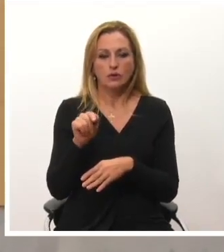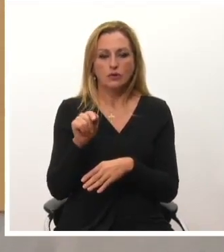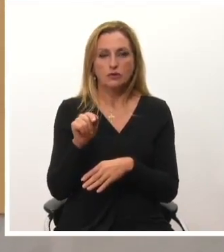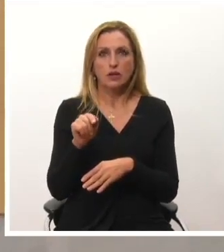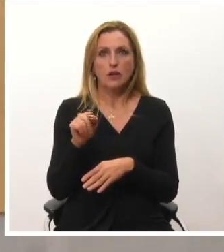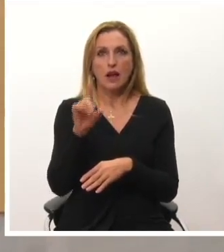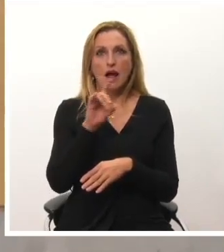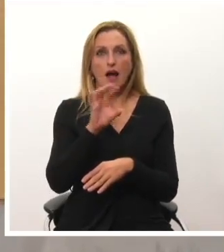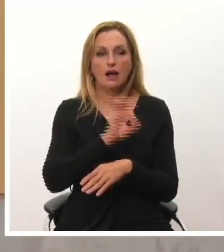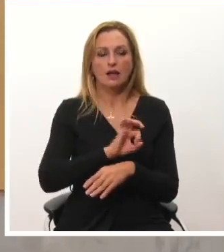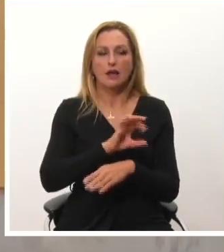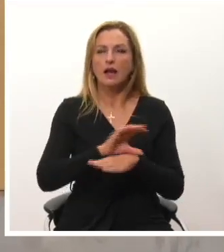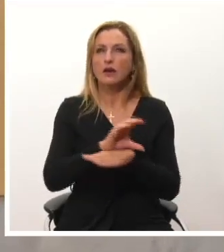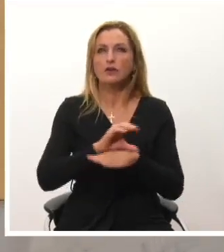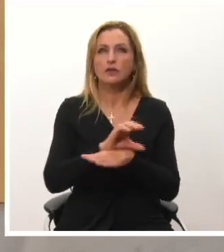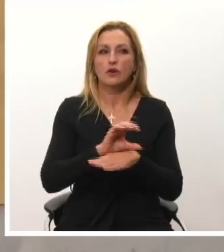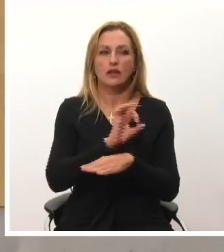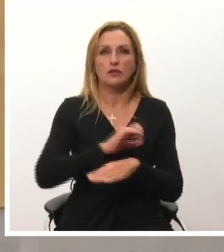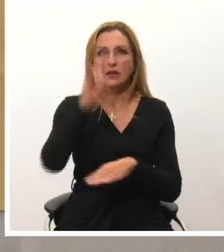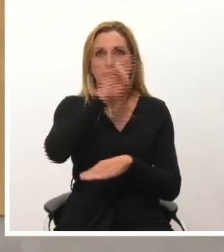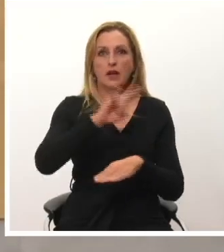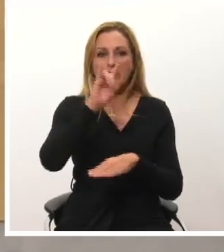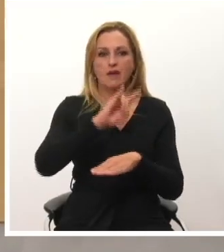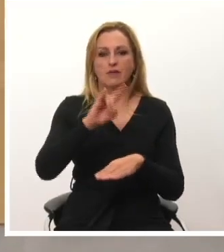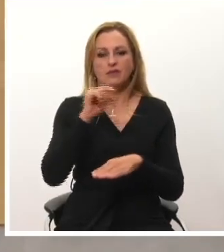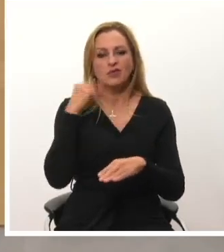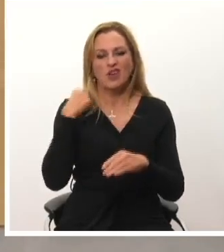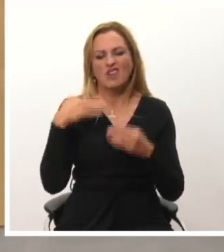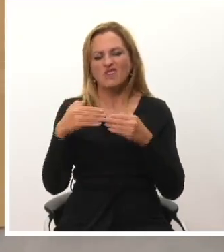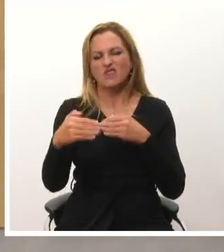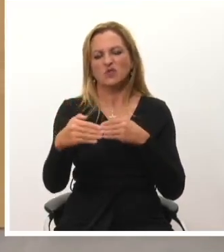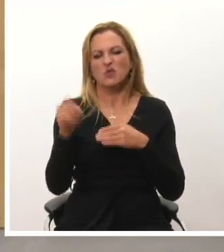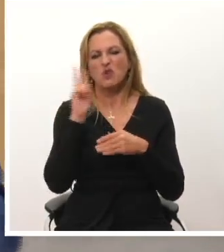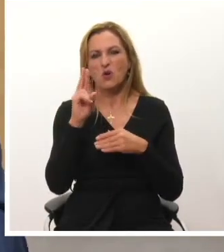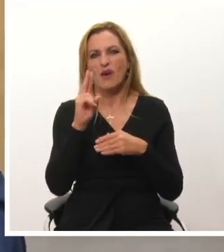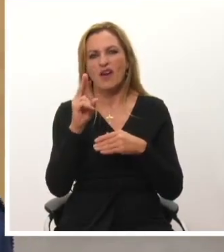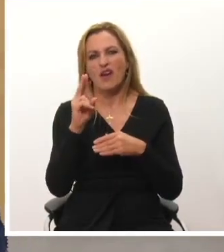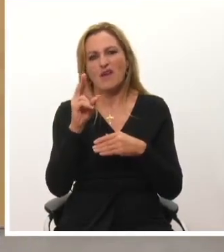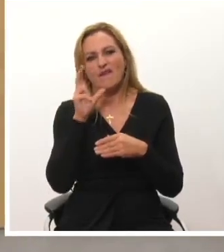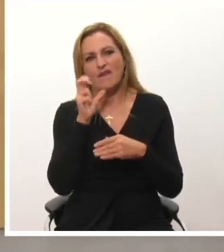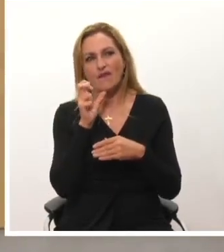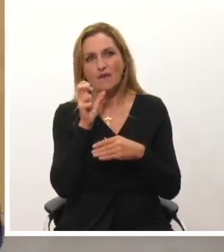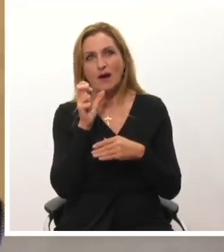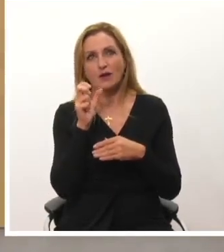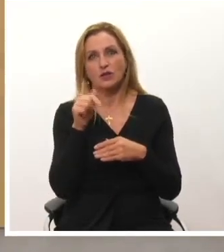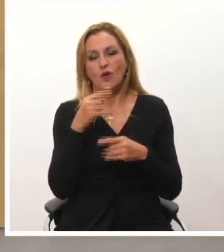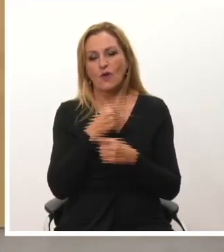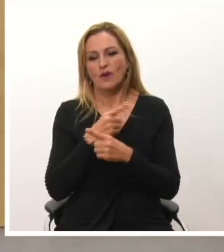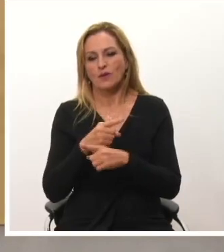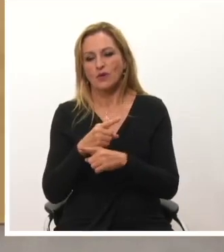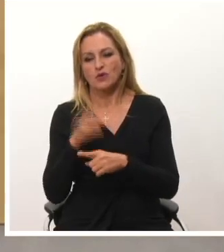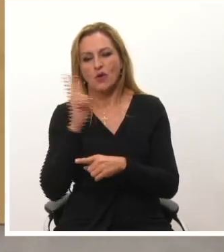consejera adquisición dinamani que tiene usted A lo mejor la bola de cristal un poco escacharrada yo les veo bastante bastante nerviosos